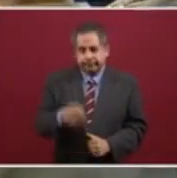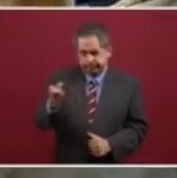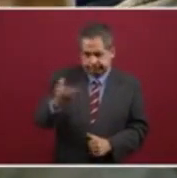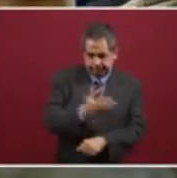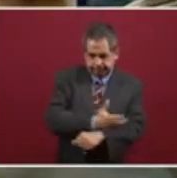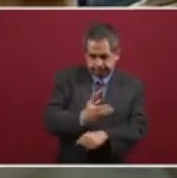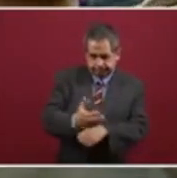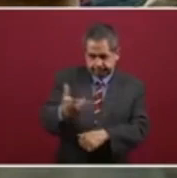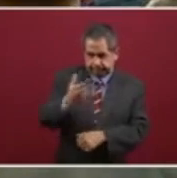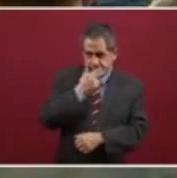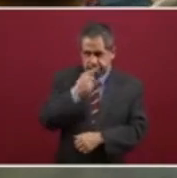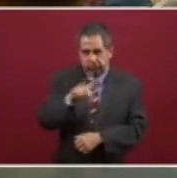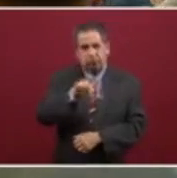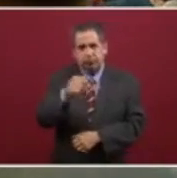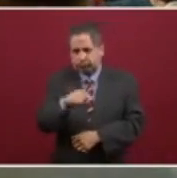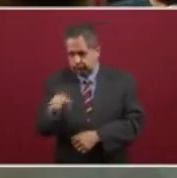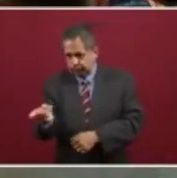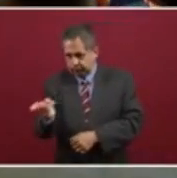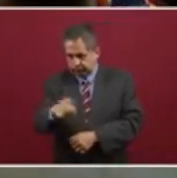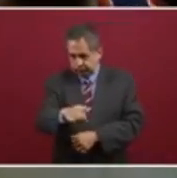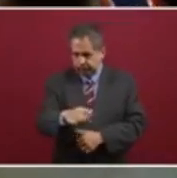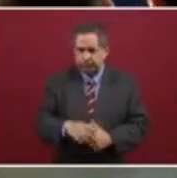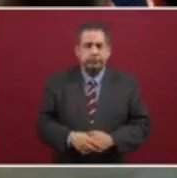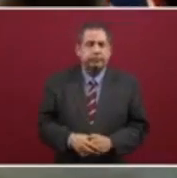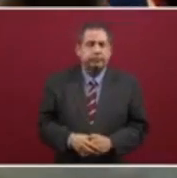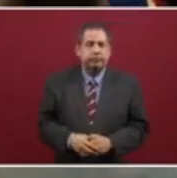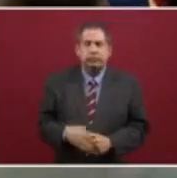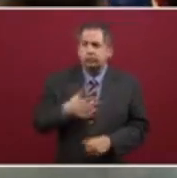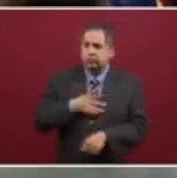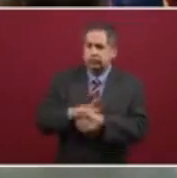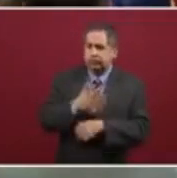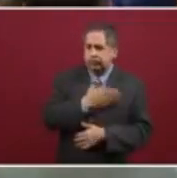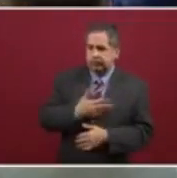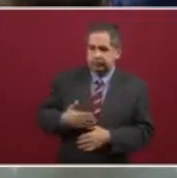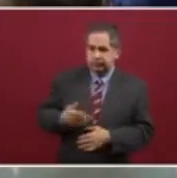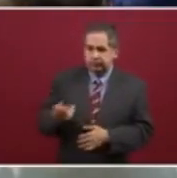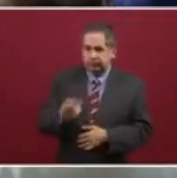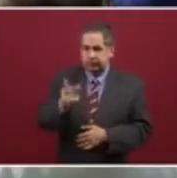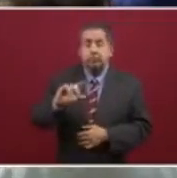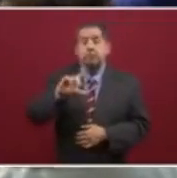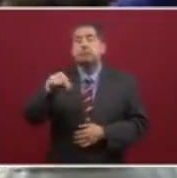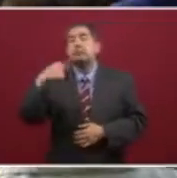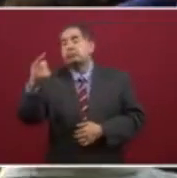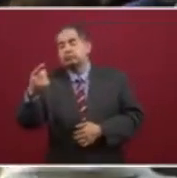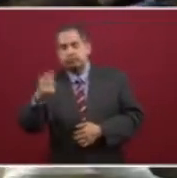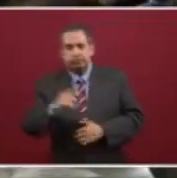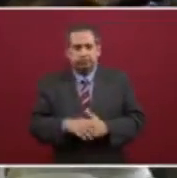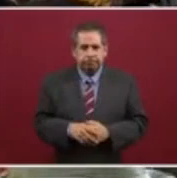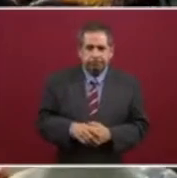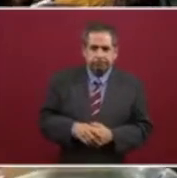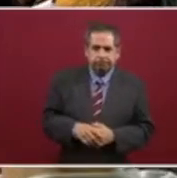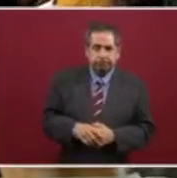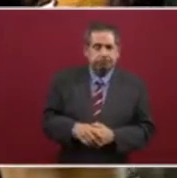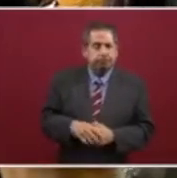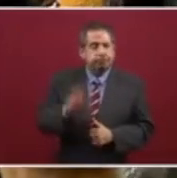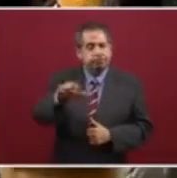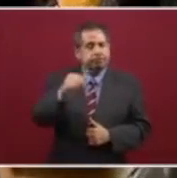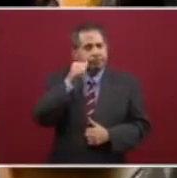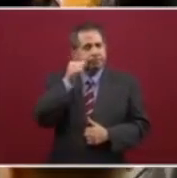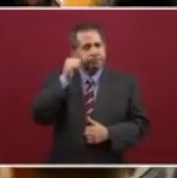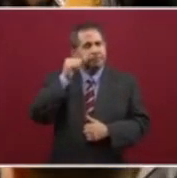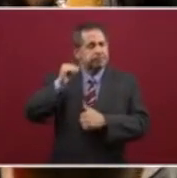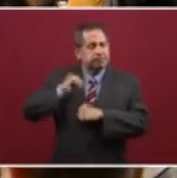compañero, y luego tú. Buenos días, presidente. Preguntarle. Vamos allá contigo. Sobre ayer el